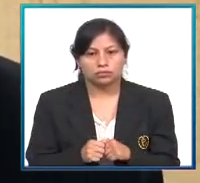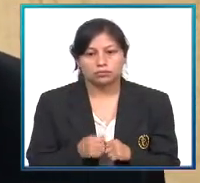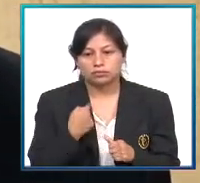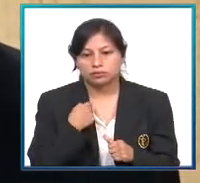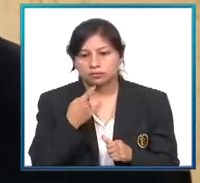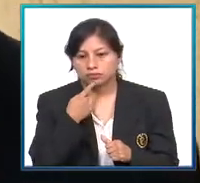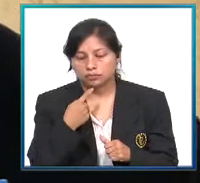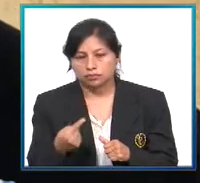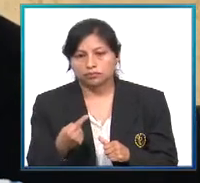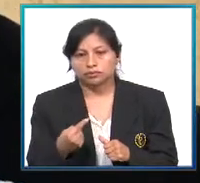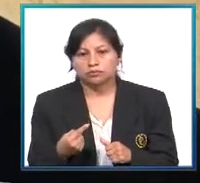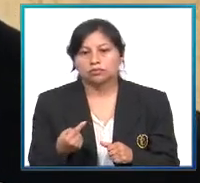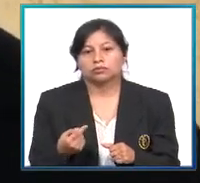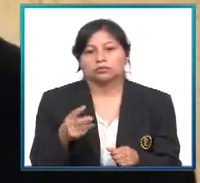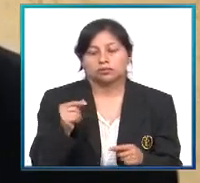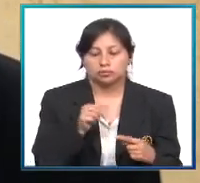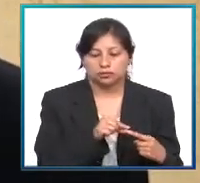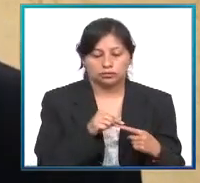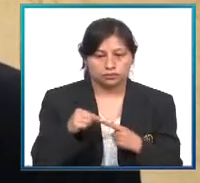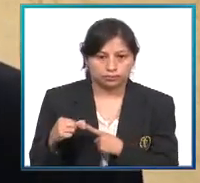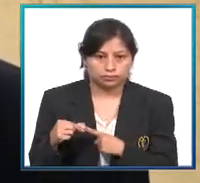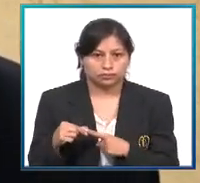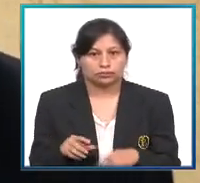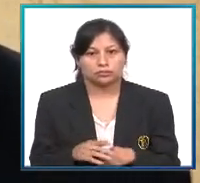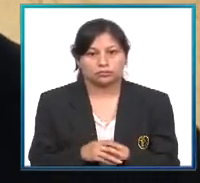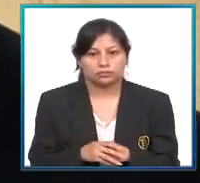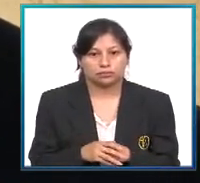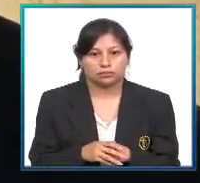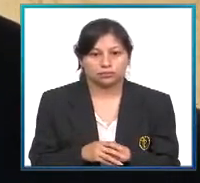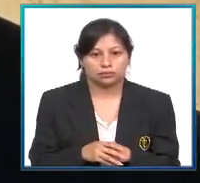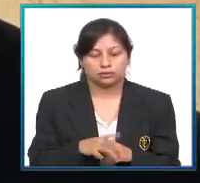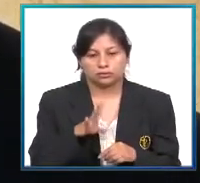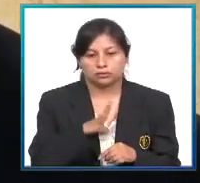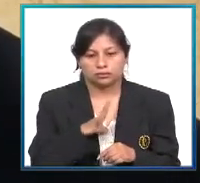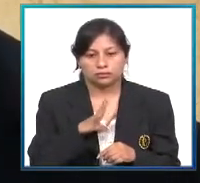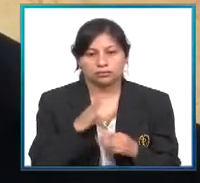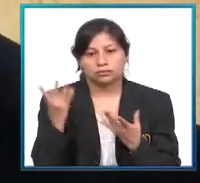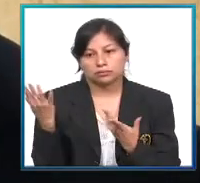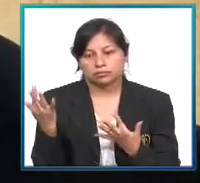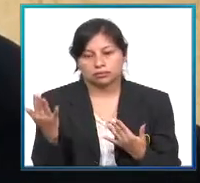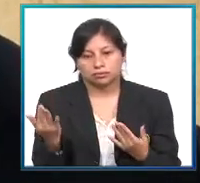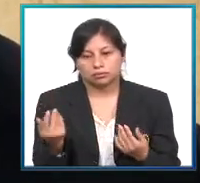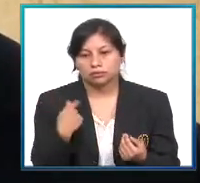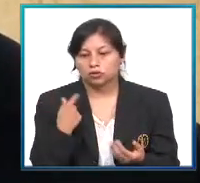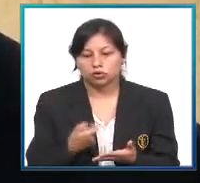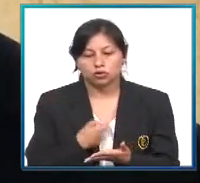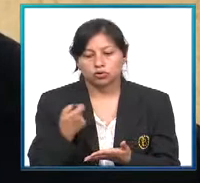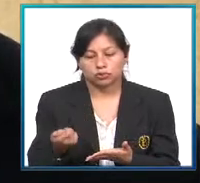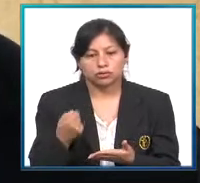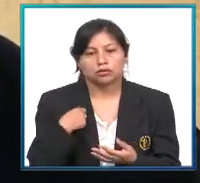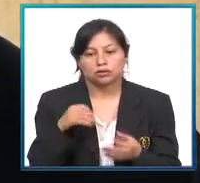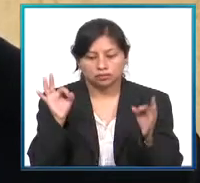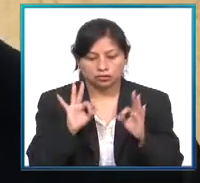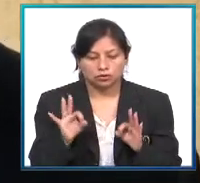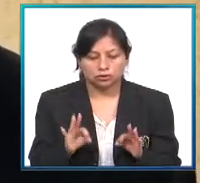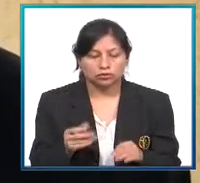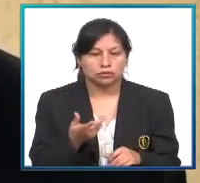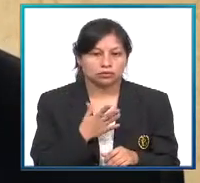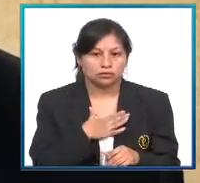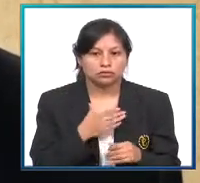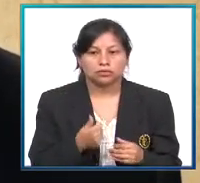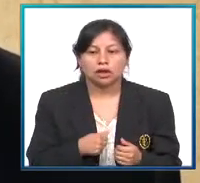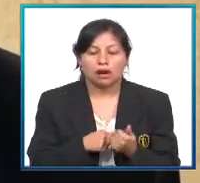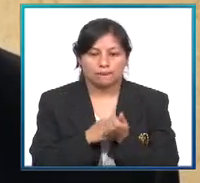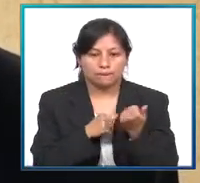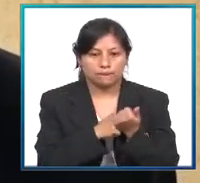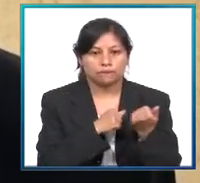decir que es bonancible, especialmente para la gente que tiene prácticamente la esperanza solamente en su salario, y de esa manera queremos entonces